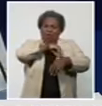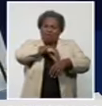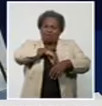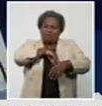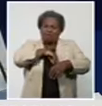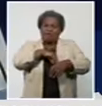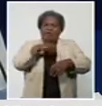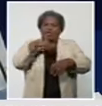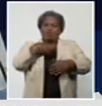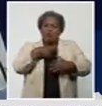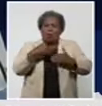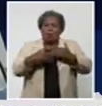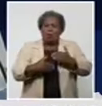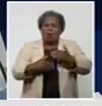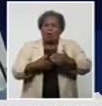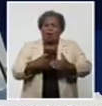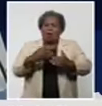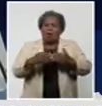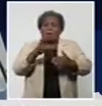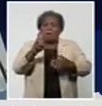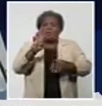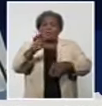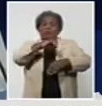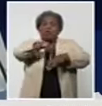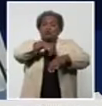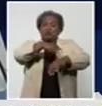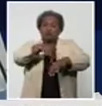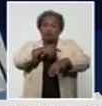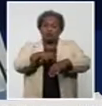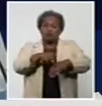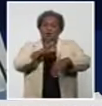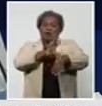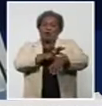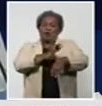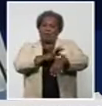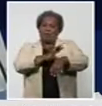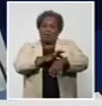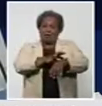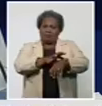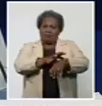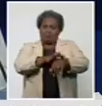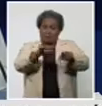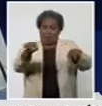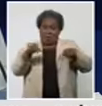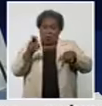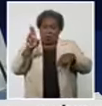presentando a las 24 horas en la terapia intensiva.